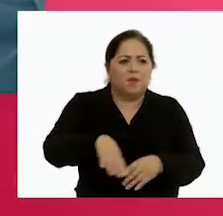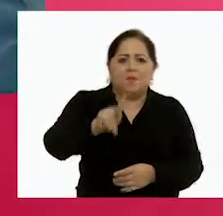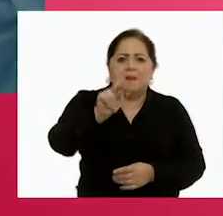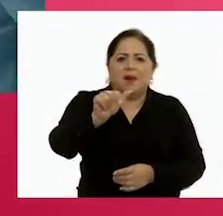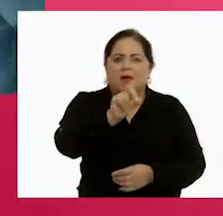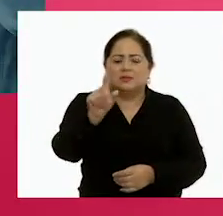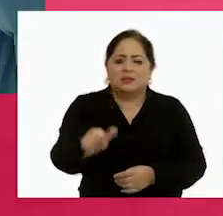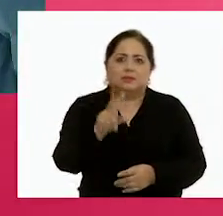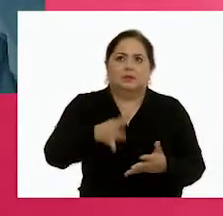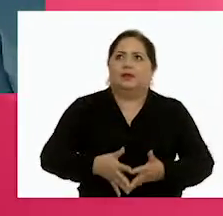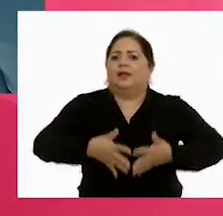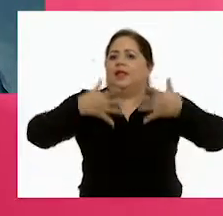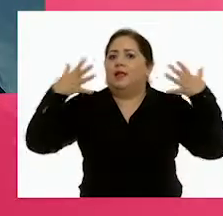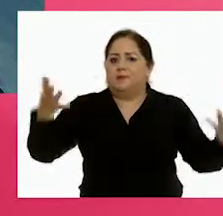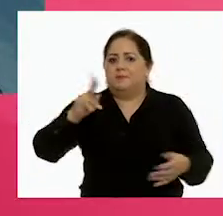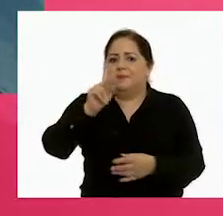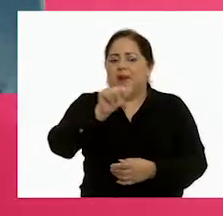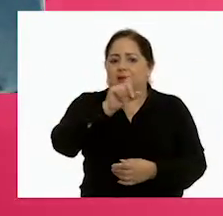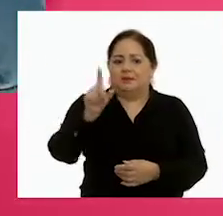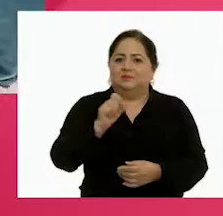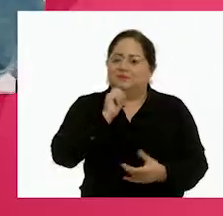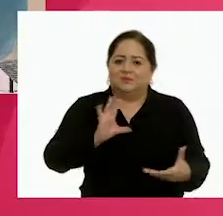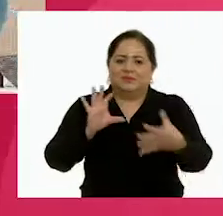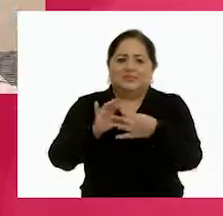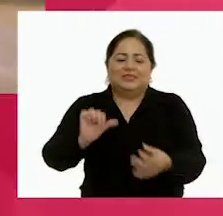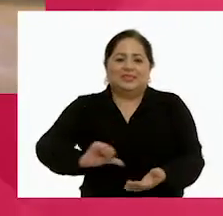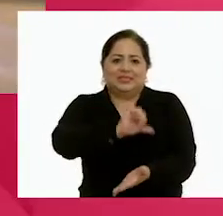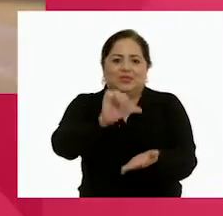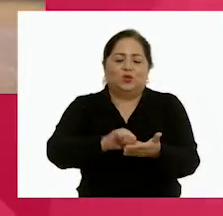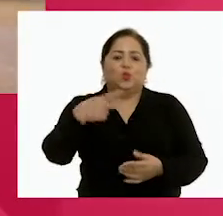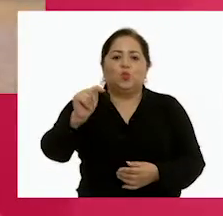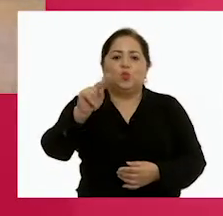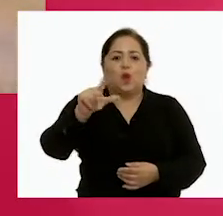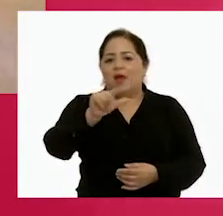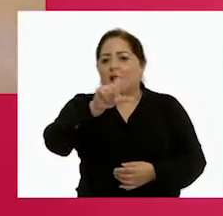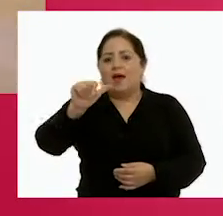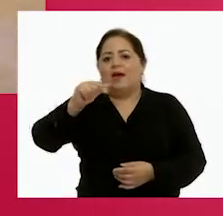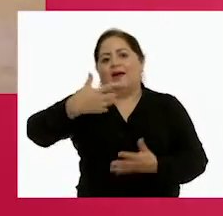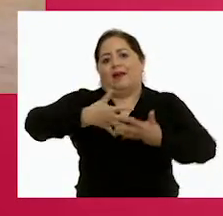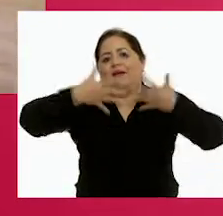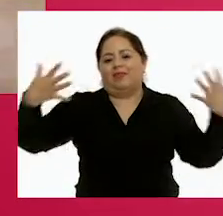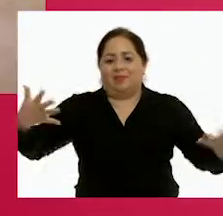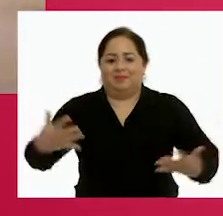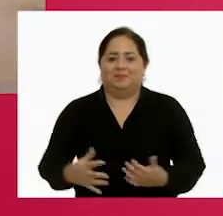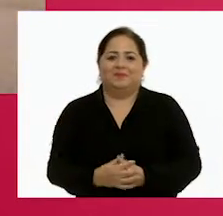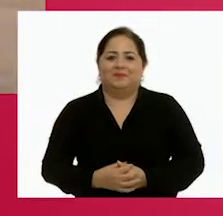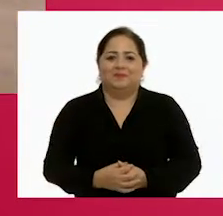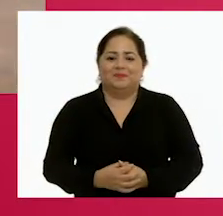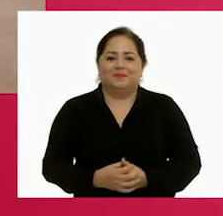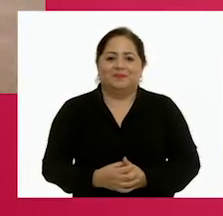plaza, la gran plaza que conforma justamente el centro de Tula la Grande.